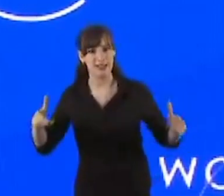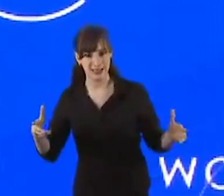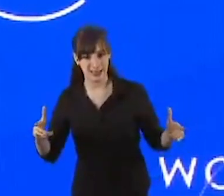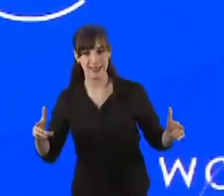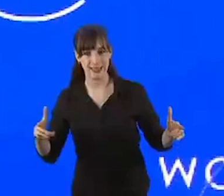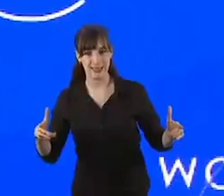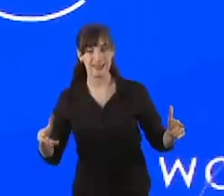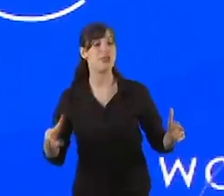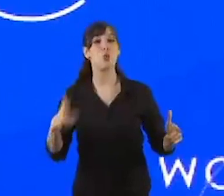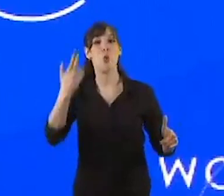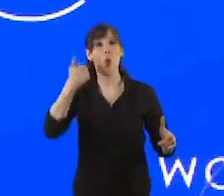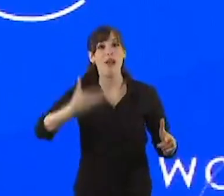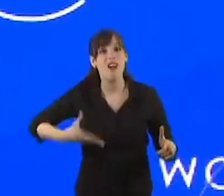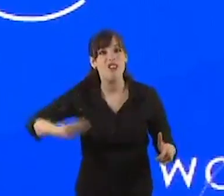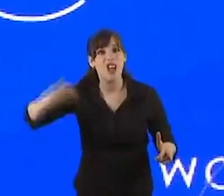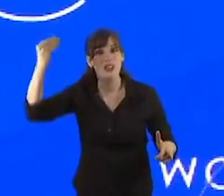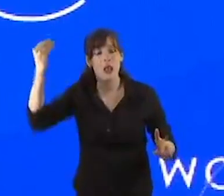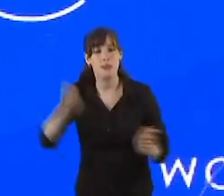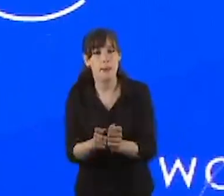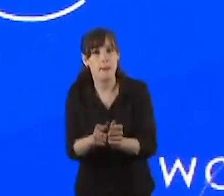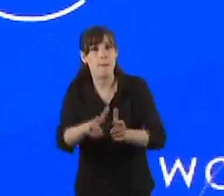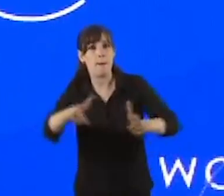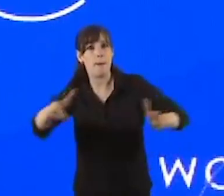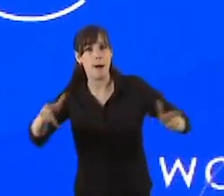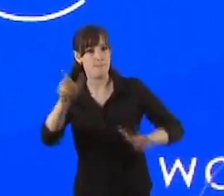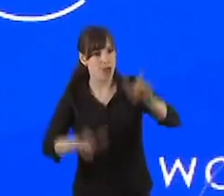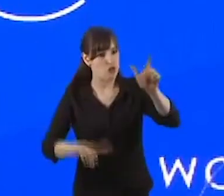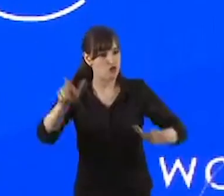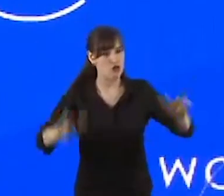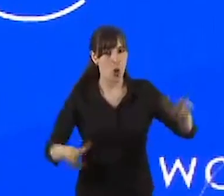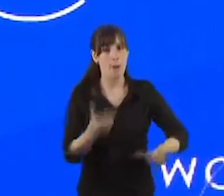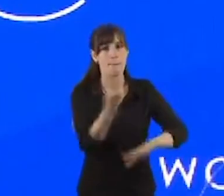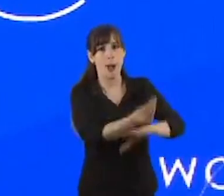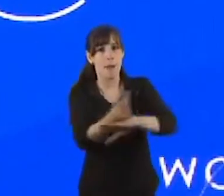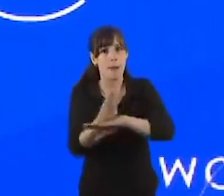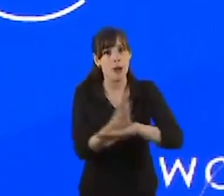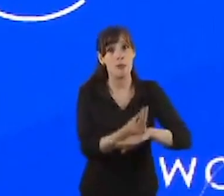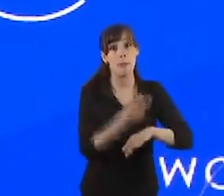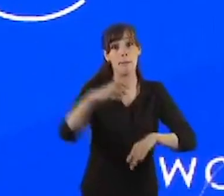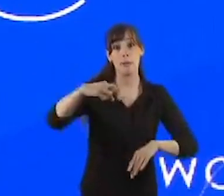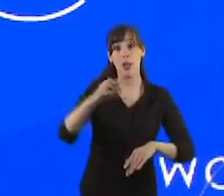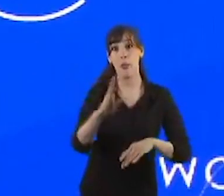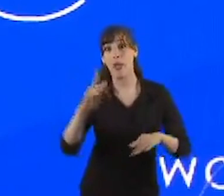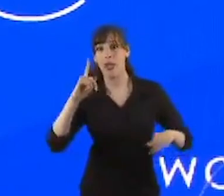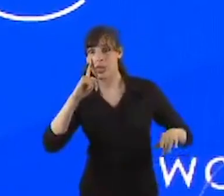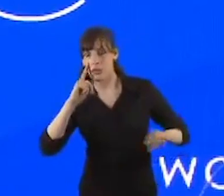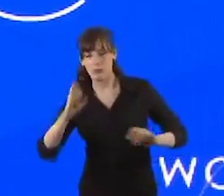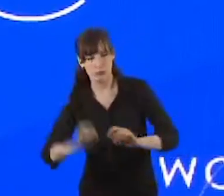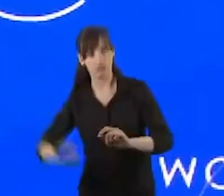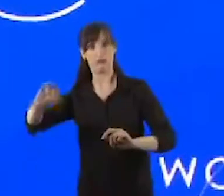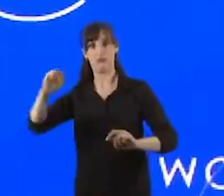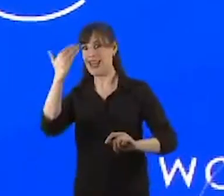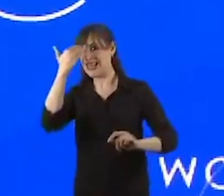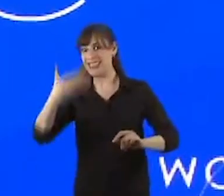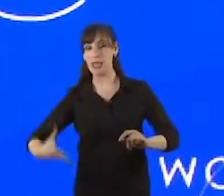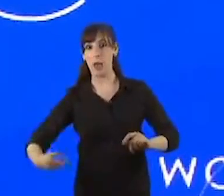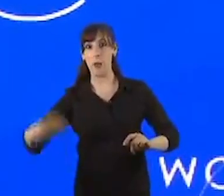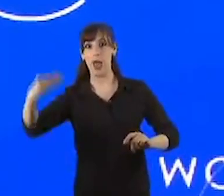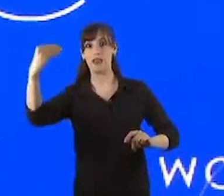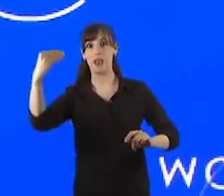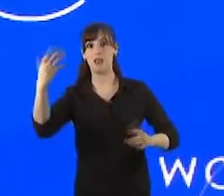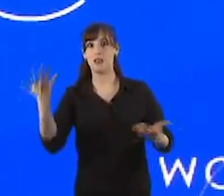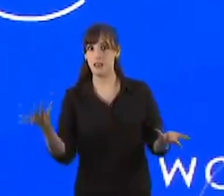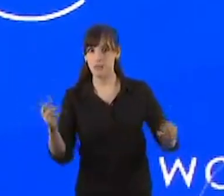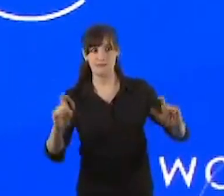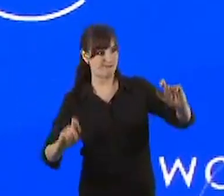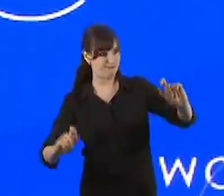8 o 9 veces, el producto per cápita creció más de 15 veces. Es decir, existen rendimientos